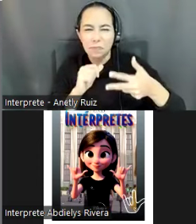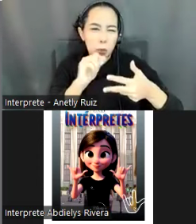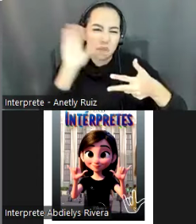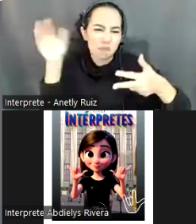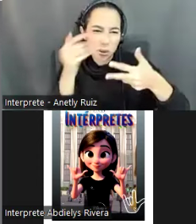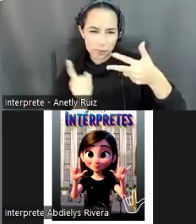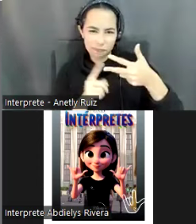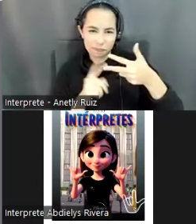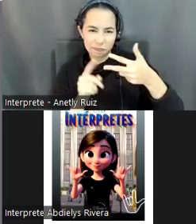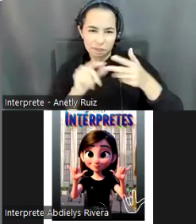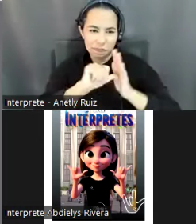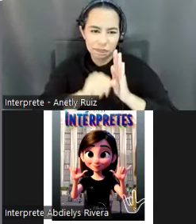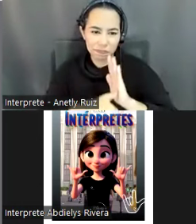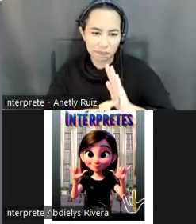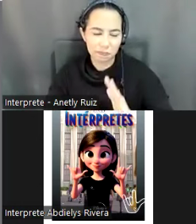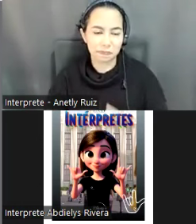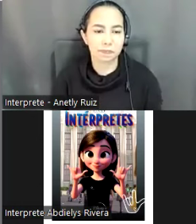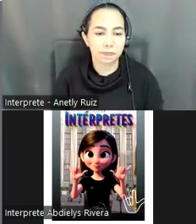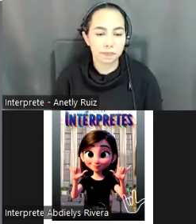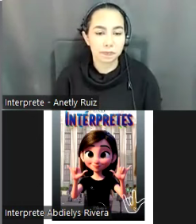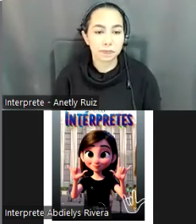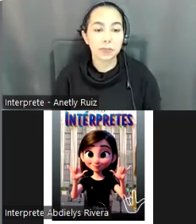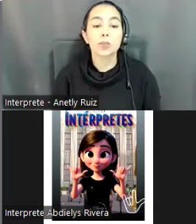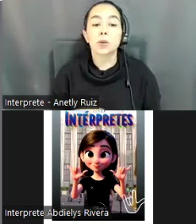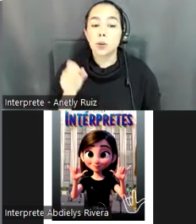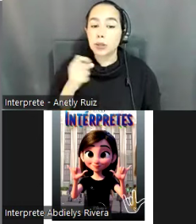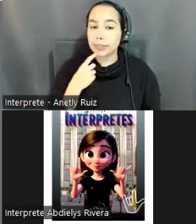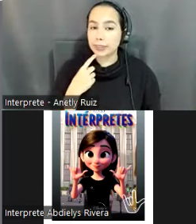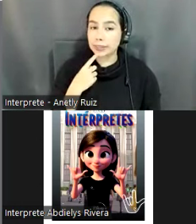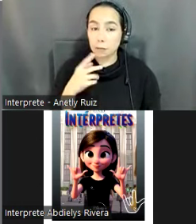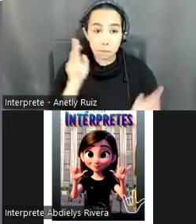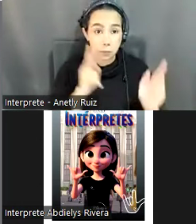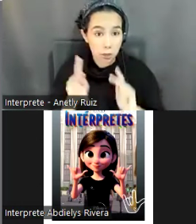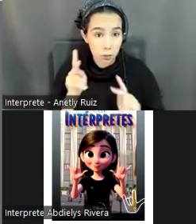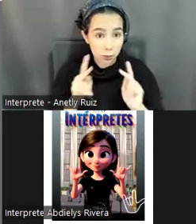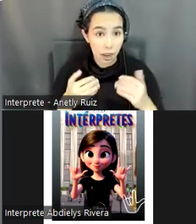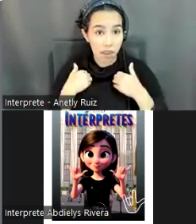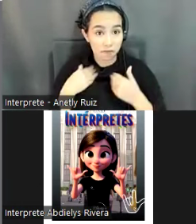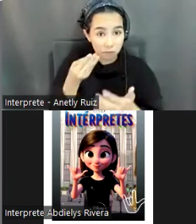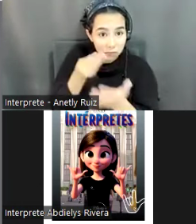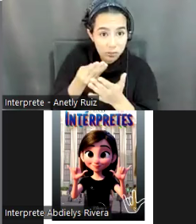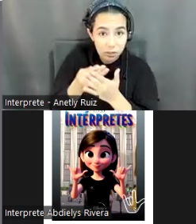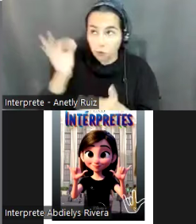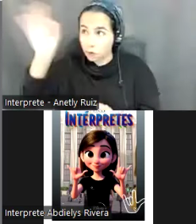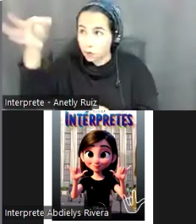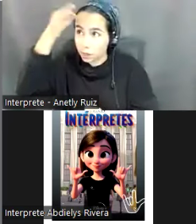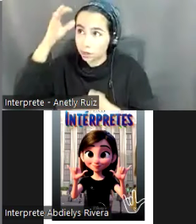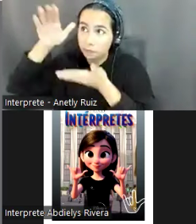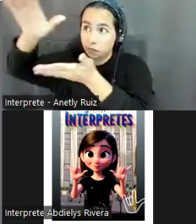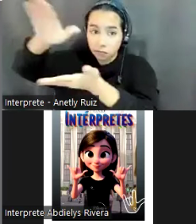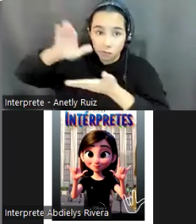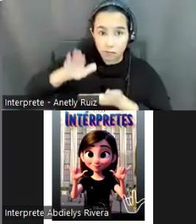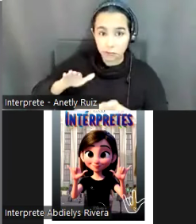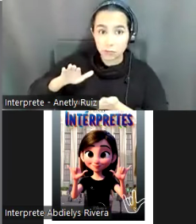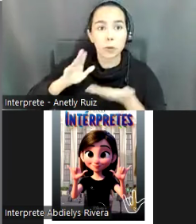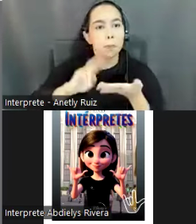sobre el discrimen contra personas discapacitadas en todos los programas y servicios que reciben fondos federales. Un ejemplo de esto sería, ¿verdad?